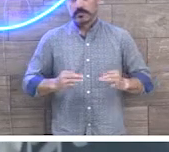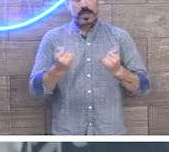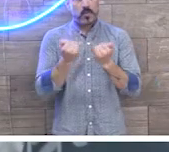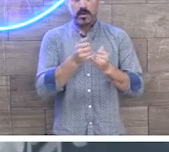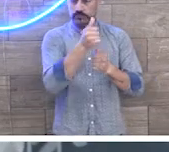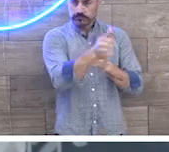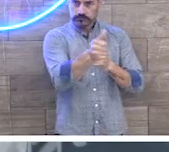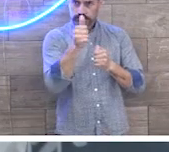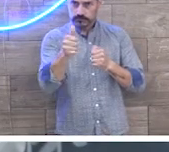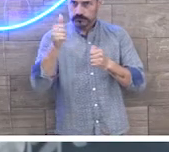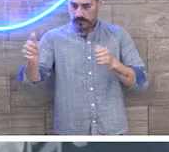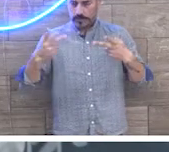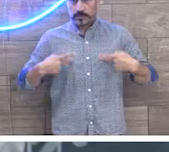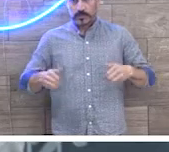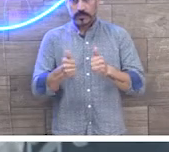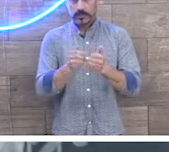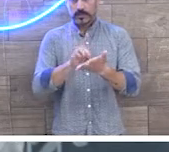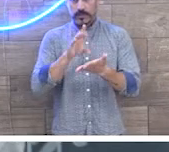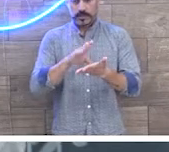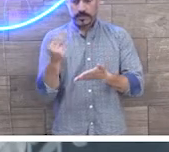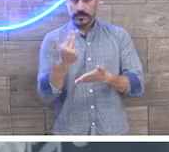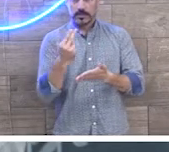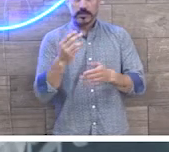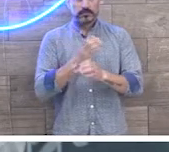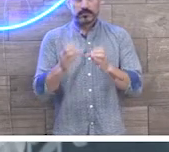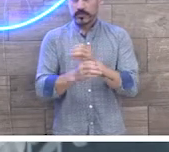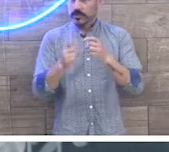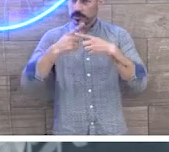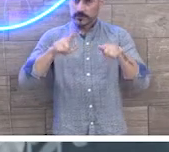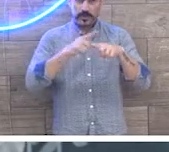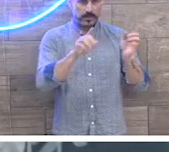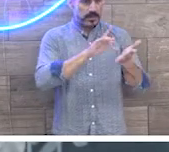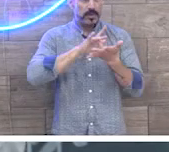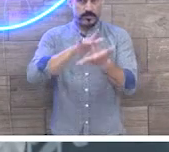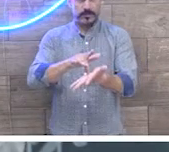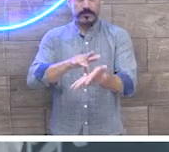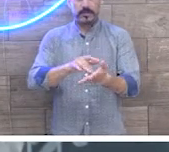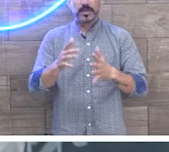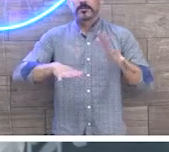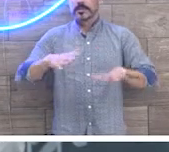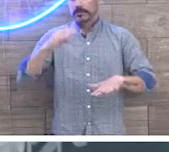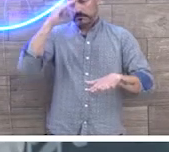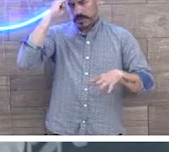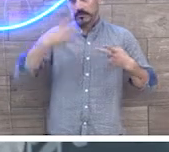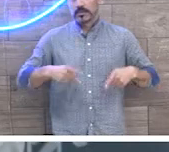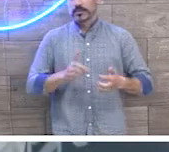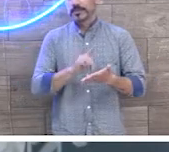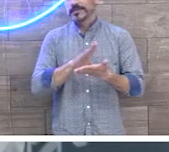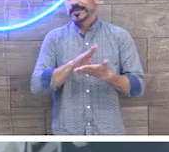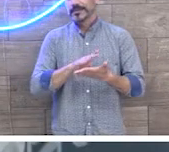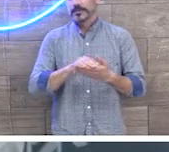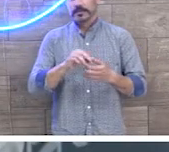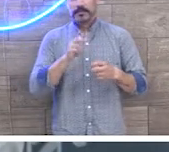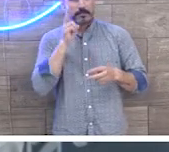de las situaciones que ahí se viven. A veces se piensa en personas con discapacidad y ubican a las